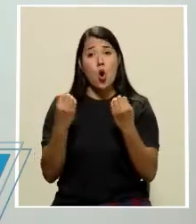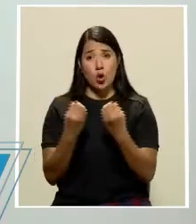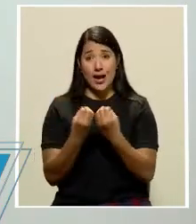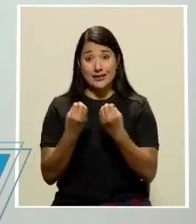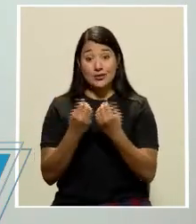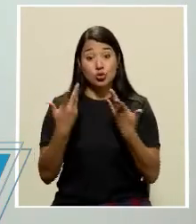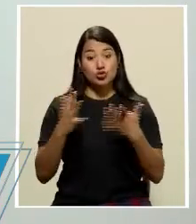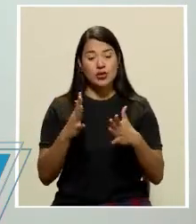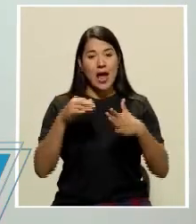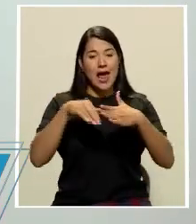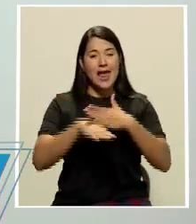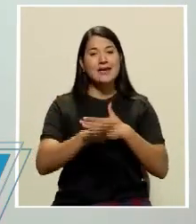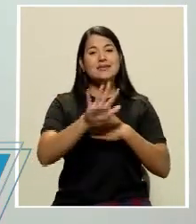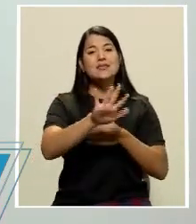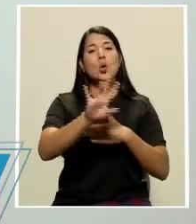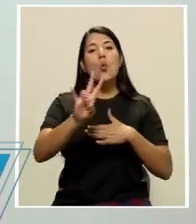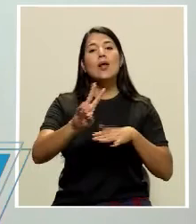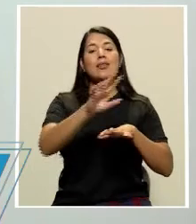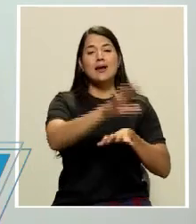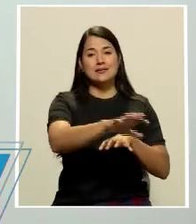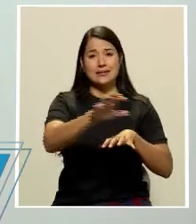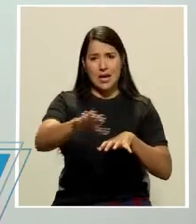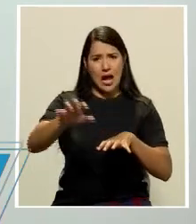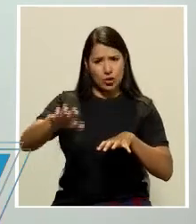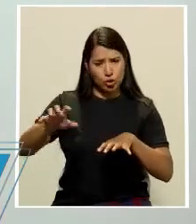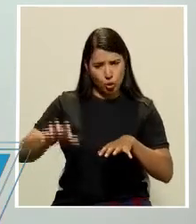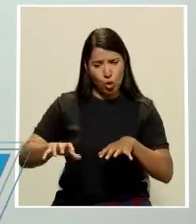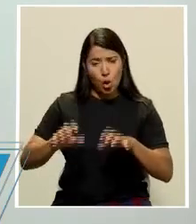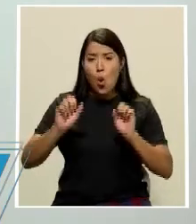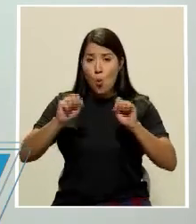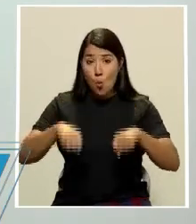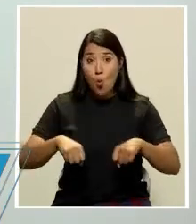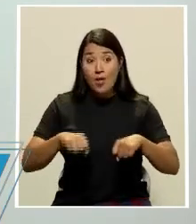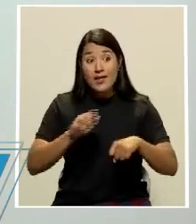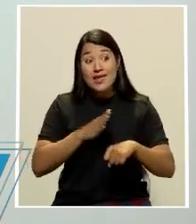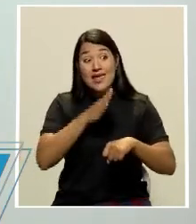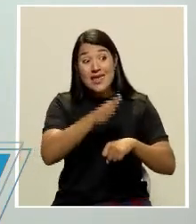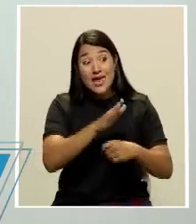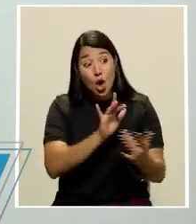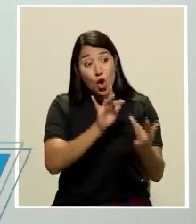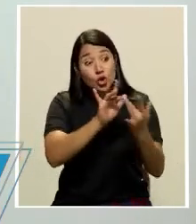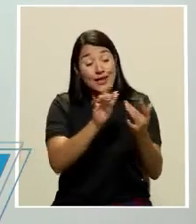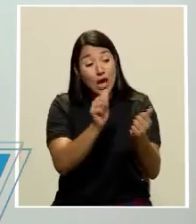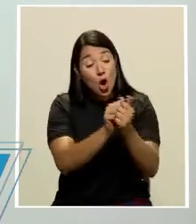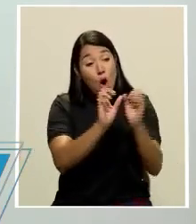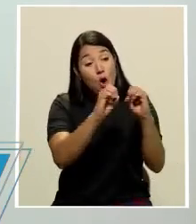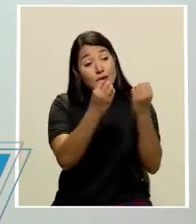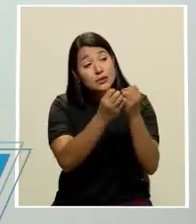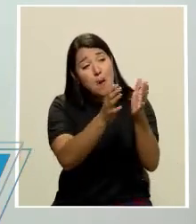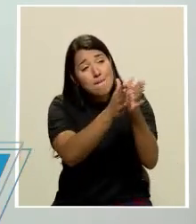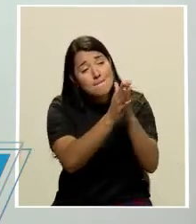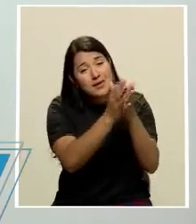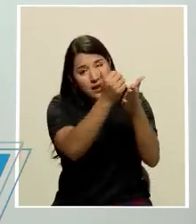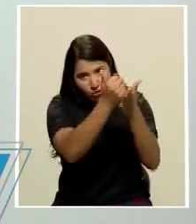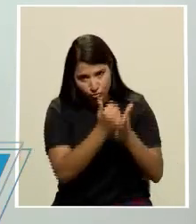57 cantones y pueden solicitar apoyo por medio de ellas. Ya las organizaciones sociales que están ligadas al banco,